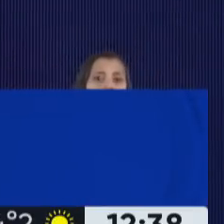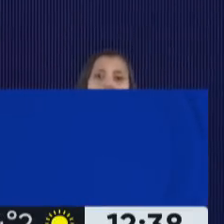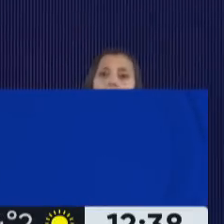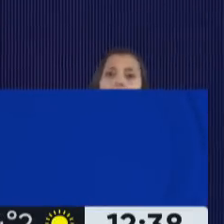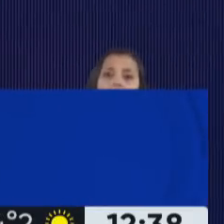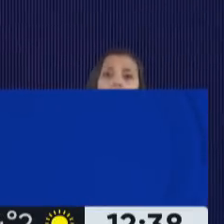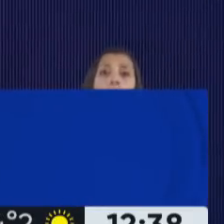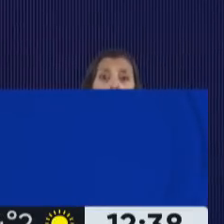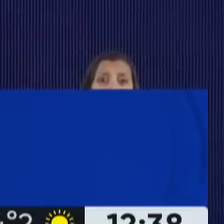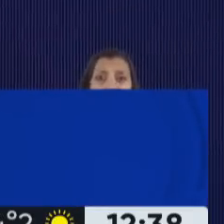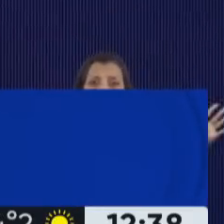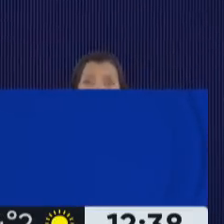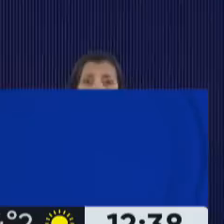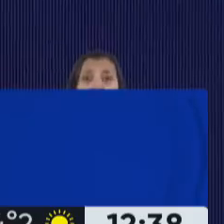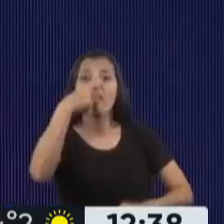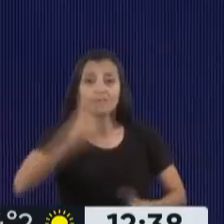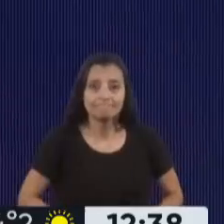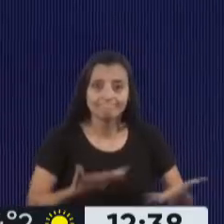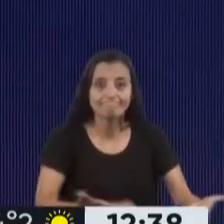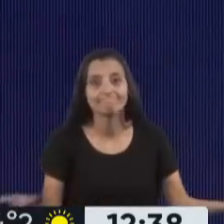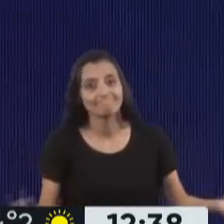Estamos en vivo, lo compartimos.